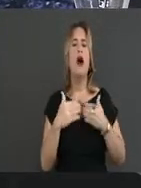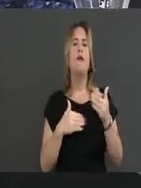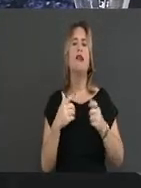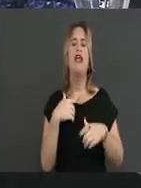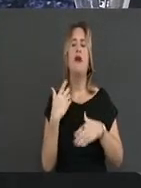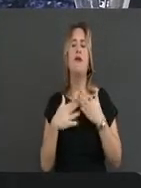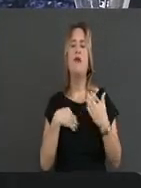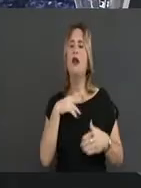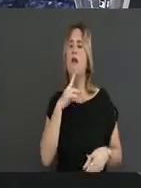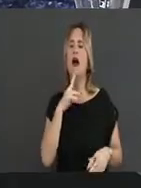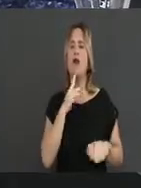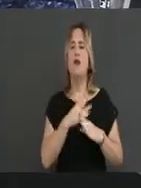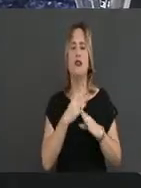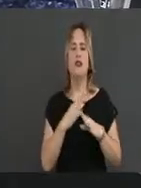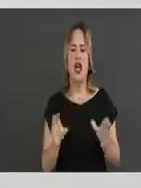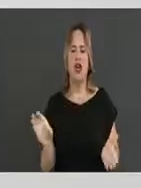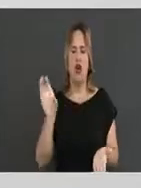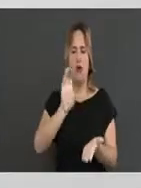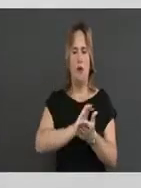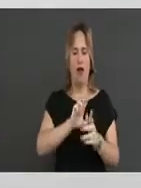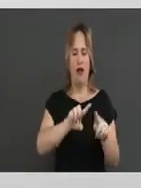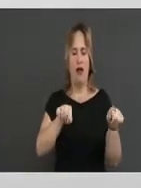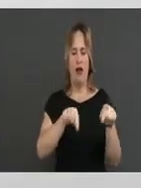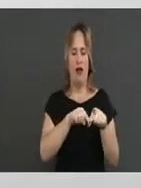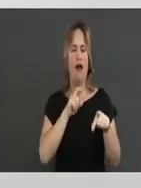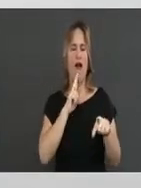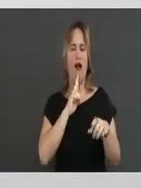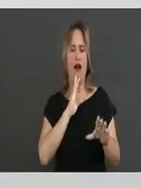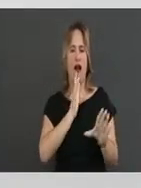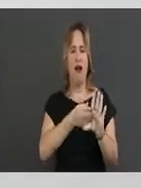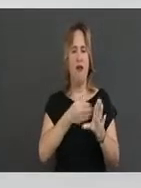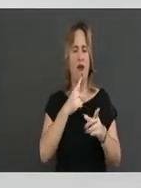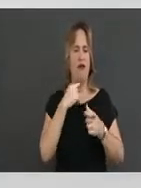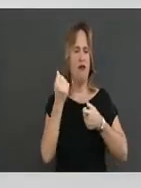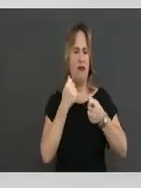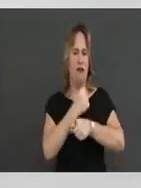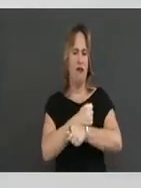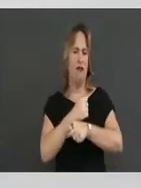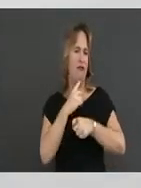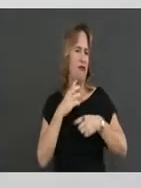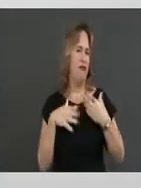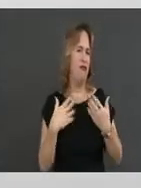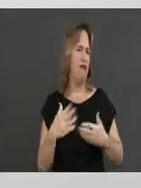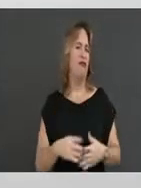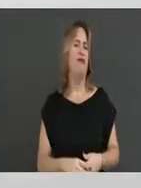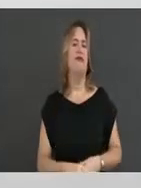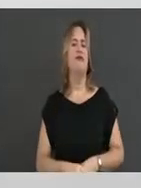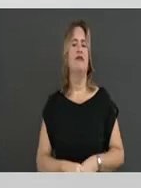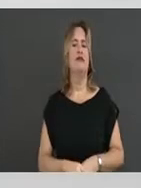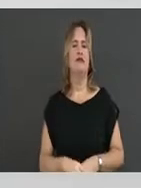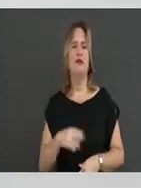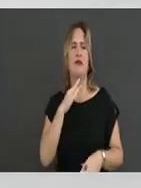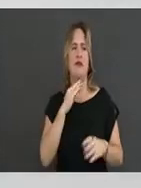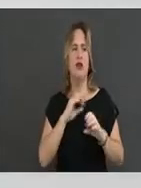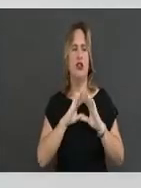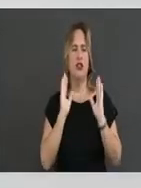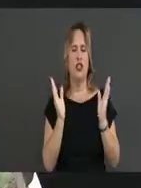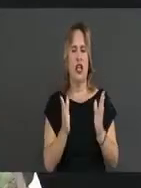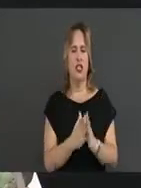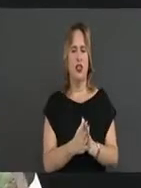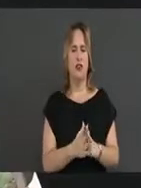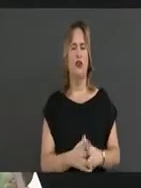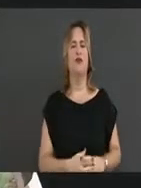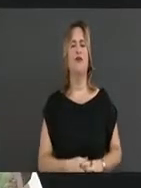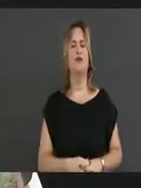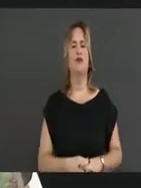agua en Santiago de Cuba, el montaje de los grupos electrógenos, las pipas? ¿Qué situación tenemos hoy? Bueno, buenos días ante todo